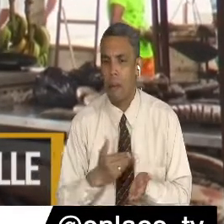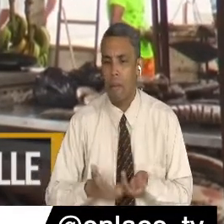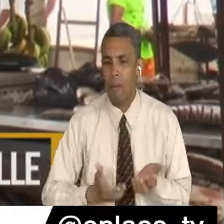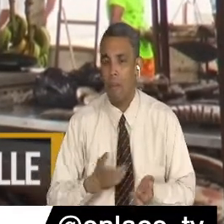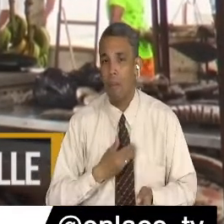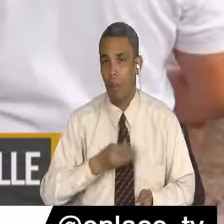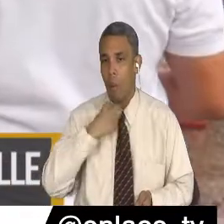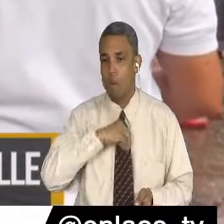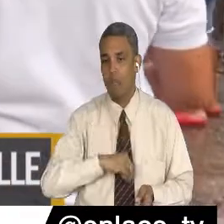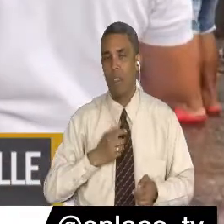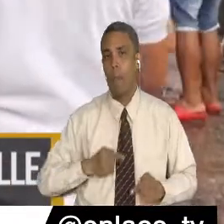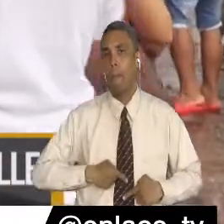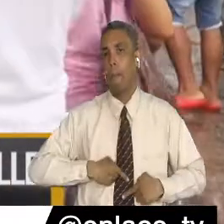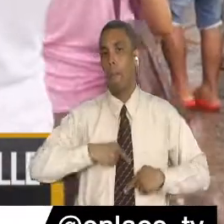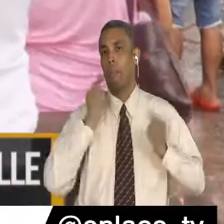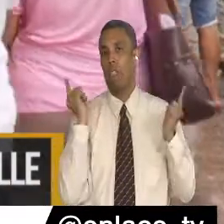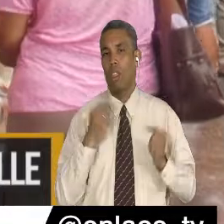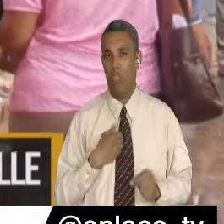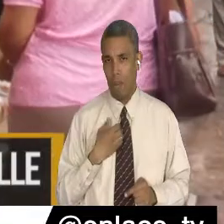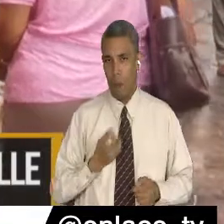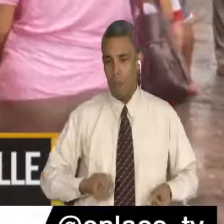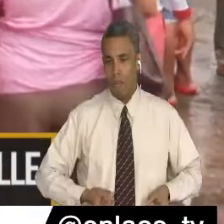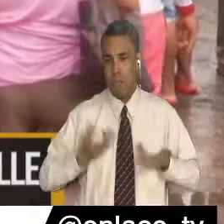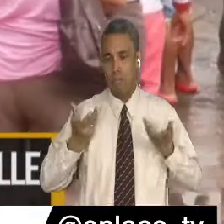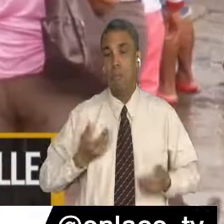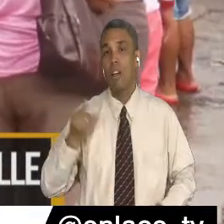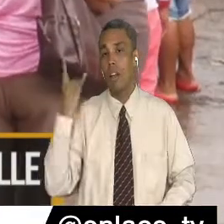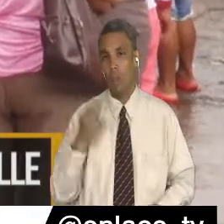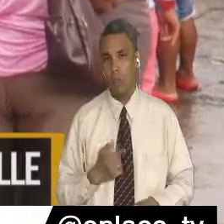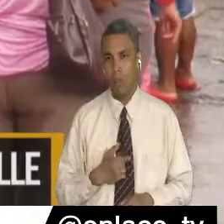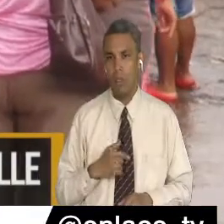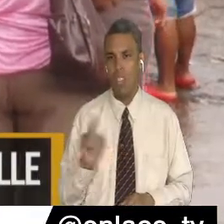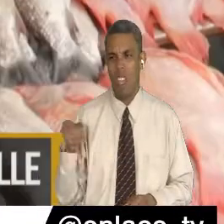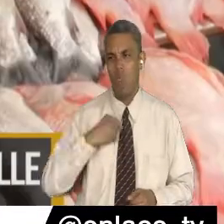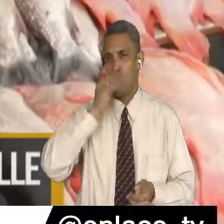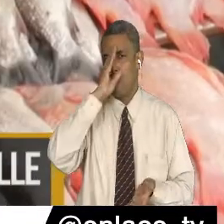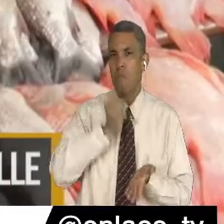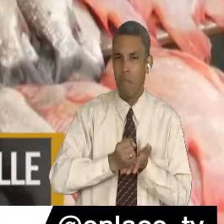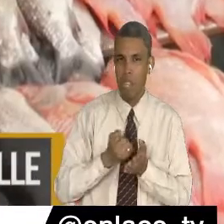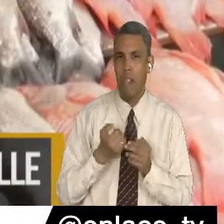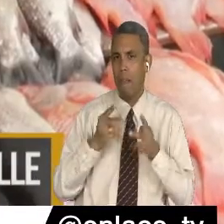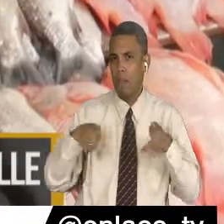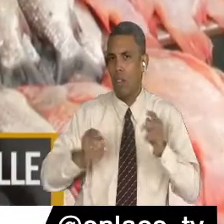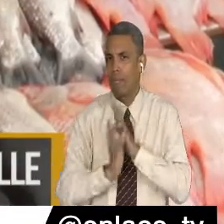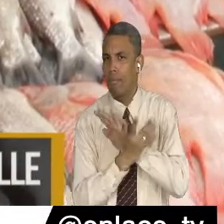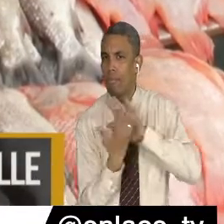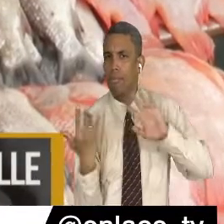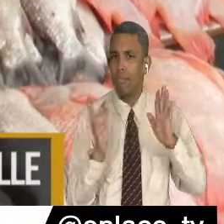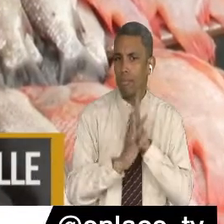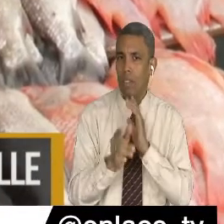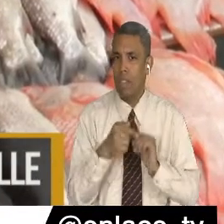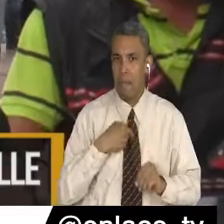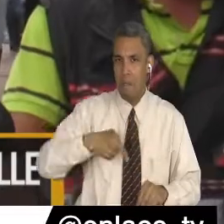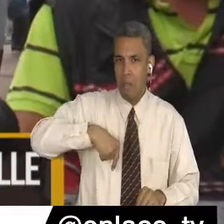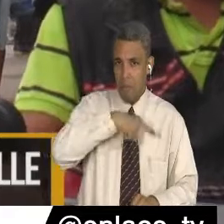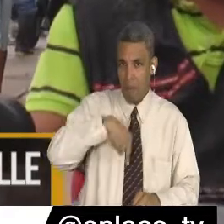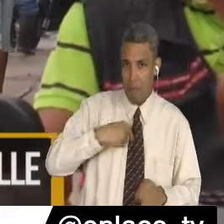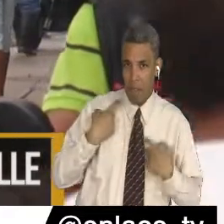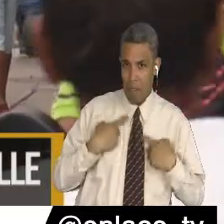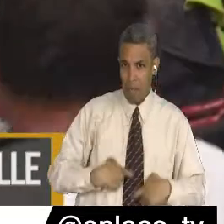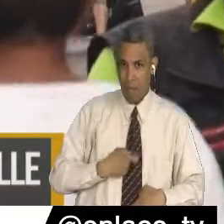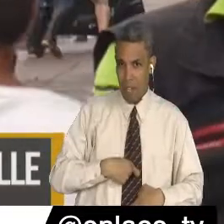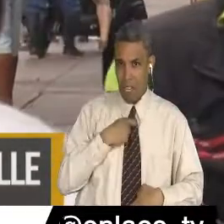en el organismo. Pescadores y vendedores de la zona esto opinaron sobre las acciones que se emprenden en el sector para garantizar la comercialización